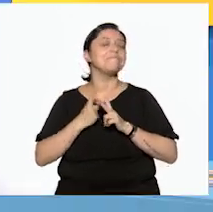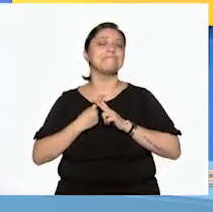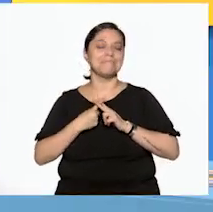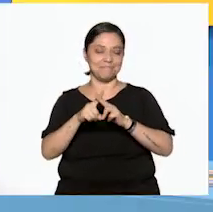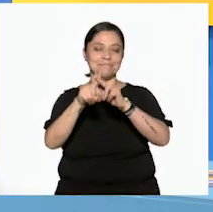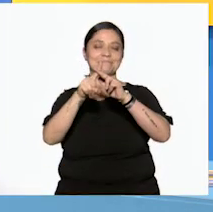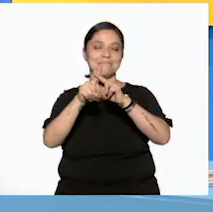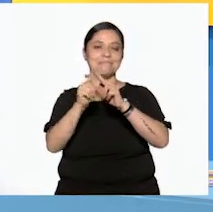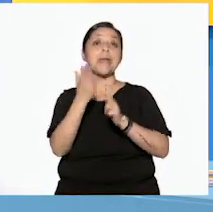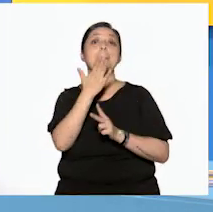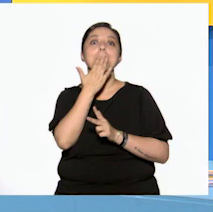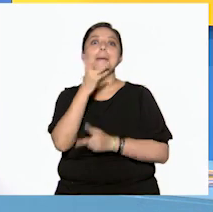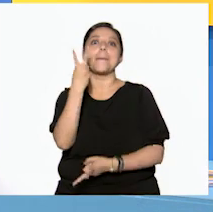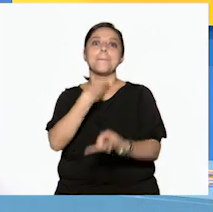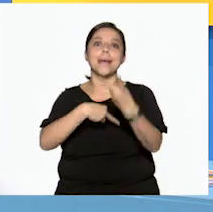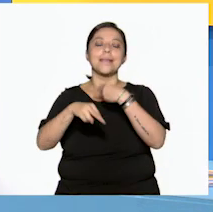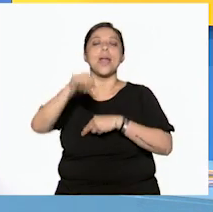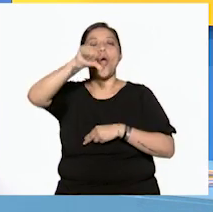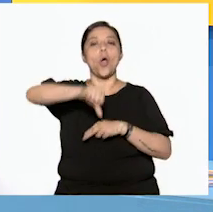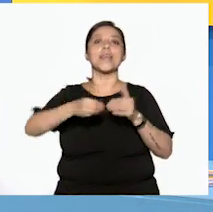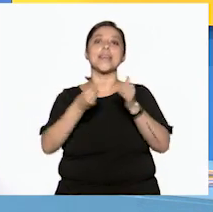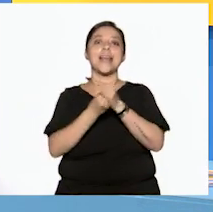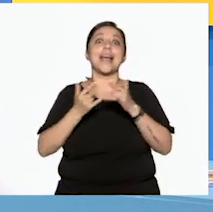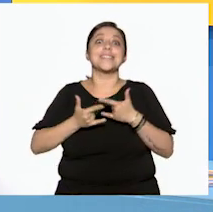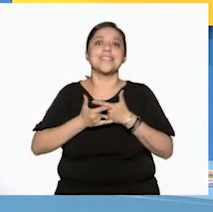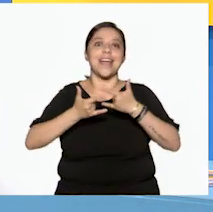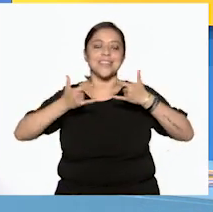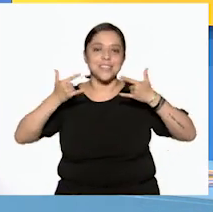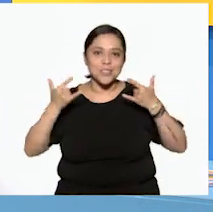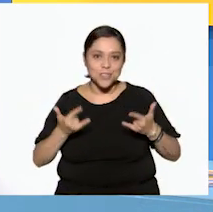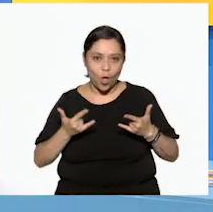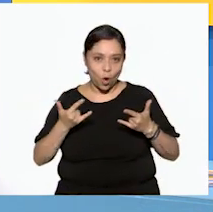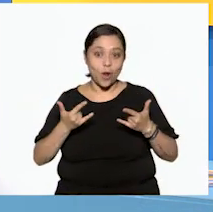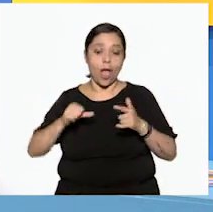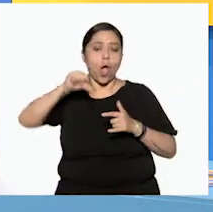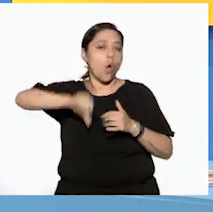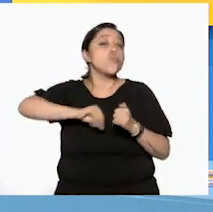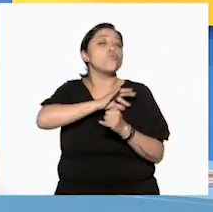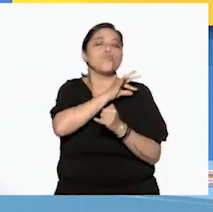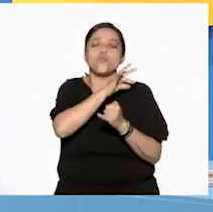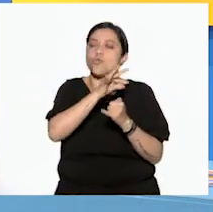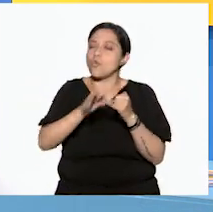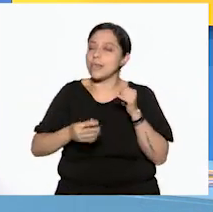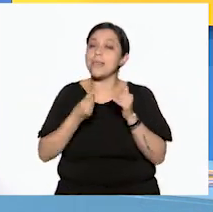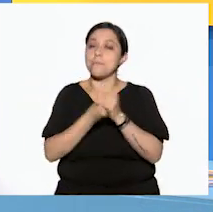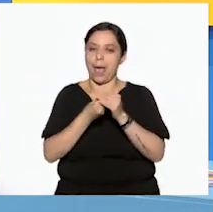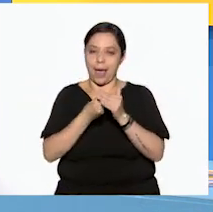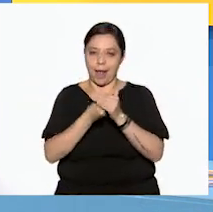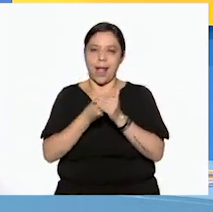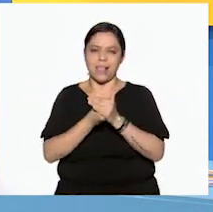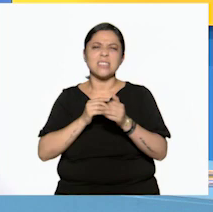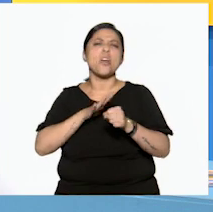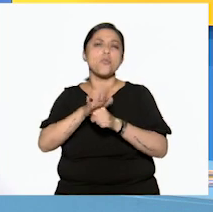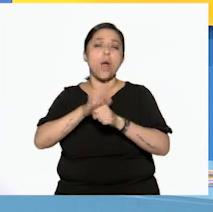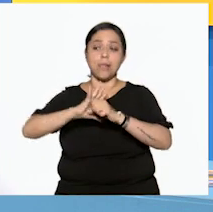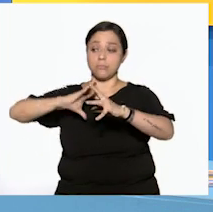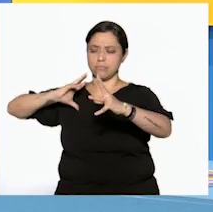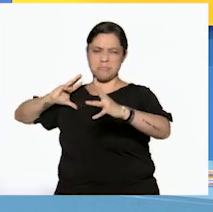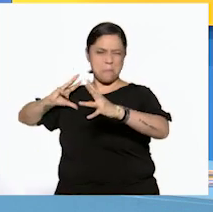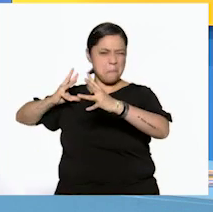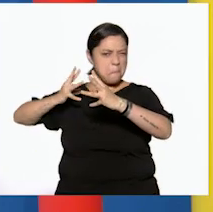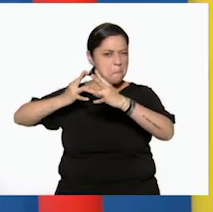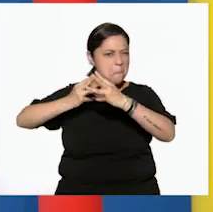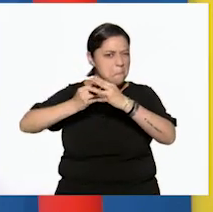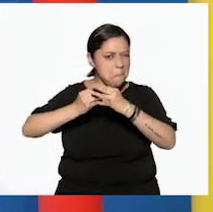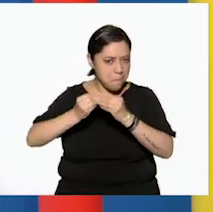comenzamos. Bienvenidos una vez más a su clase de Historia de quinto. Esta es nuestra última clase del recorrido que hemos hecho por la historia de nuestro